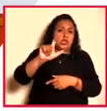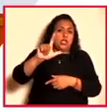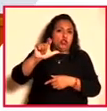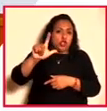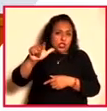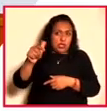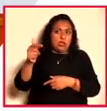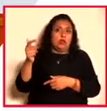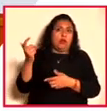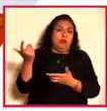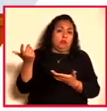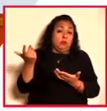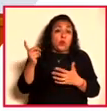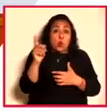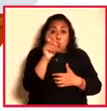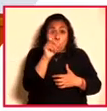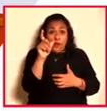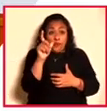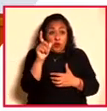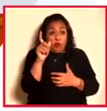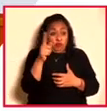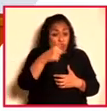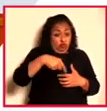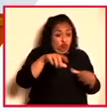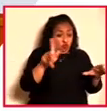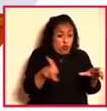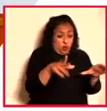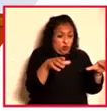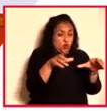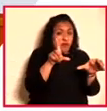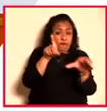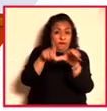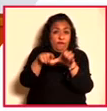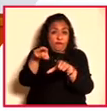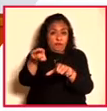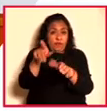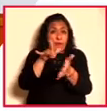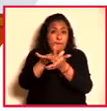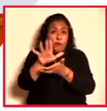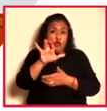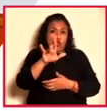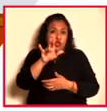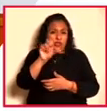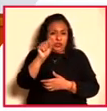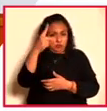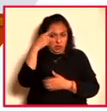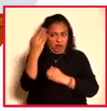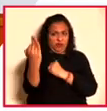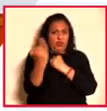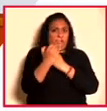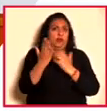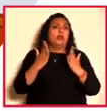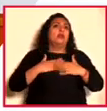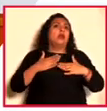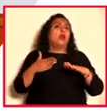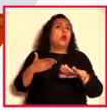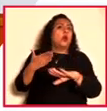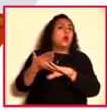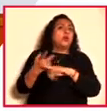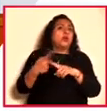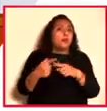tanto, cuando se unen finalmente a Cortés, pues es para defenderse en contra de un